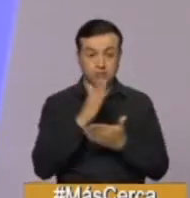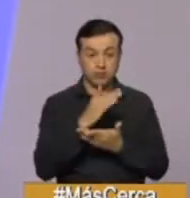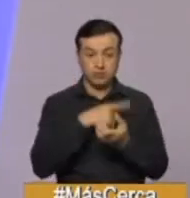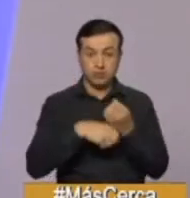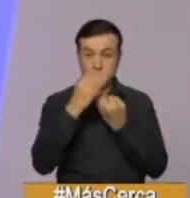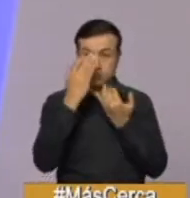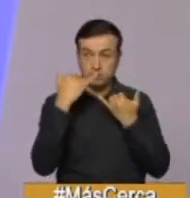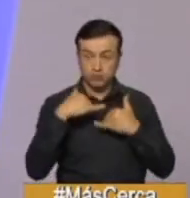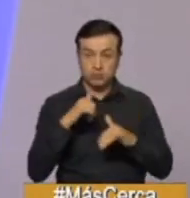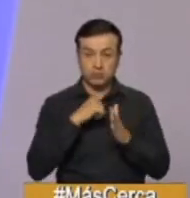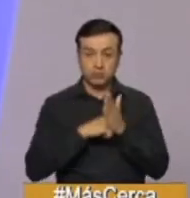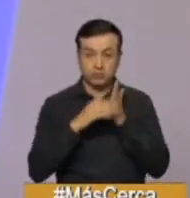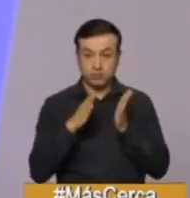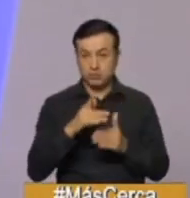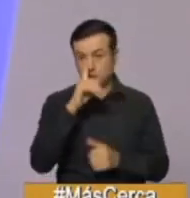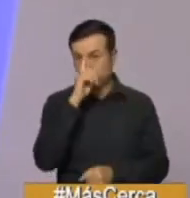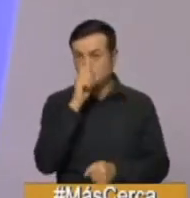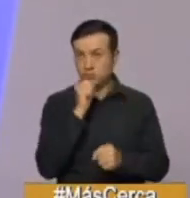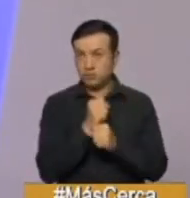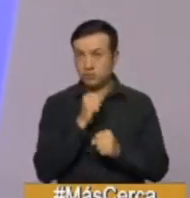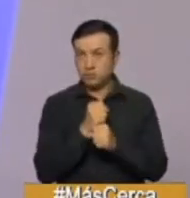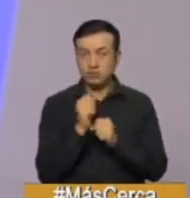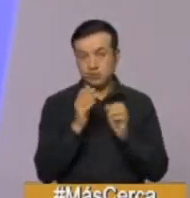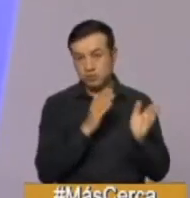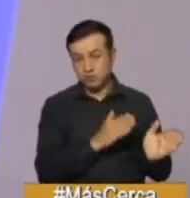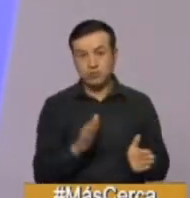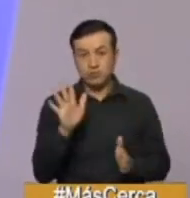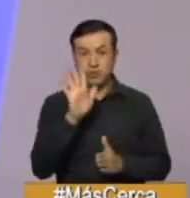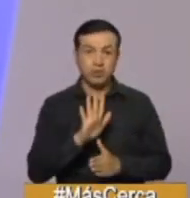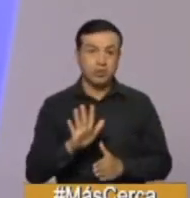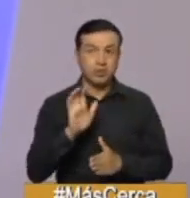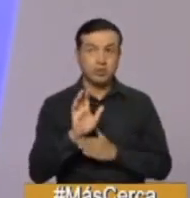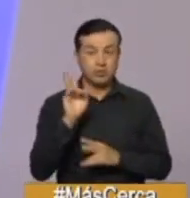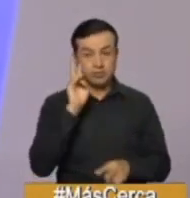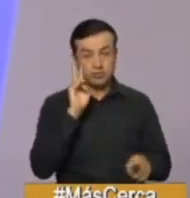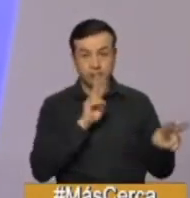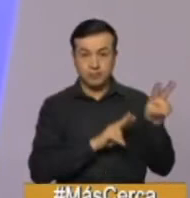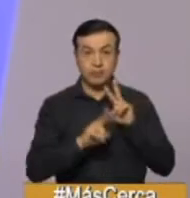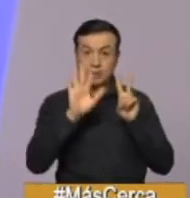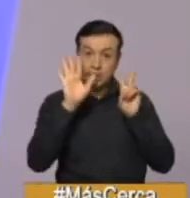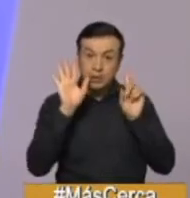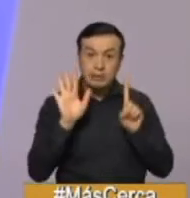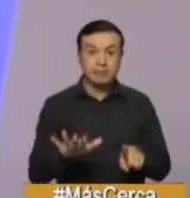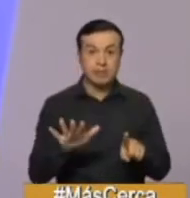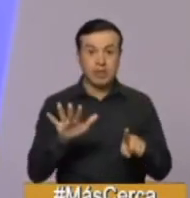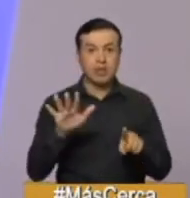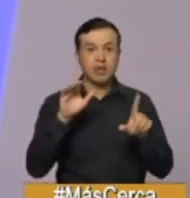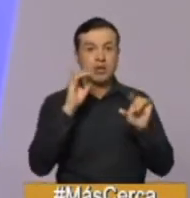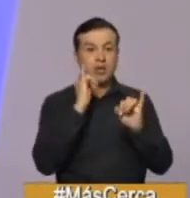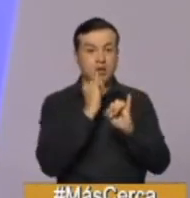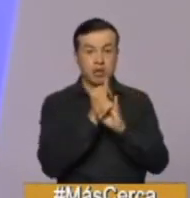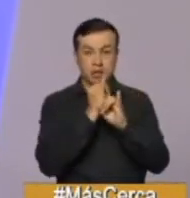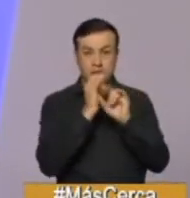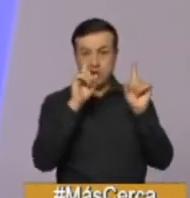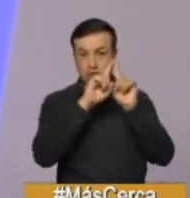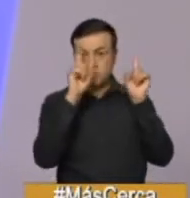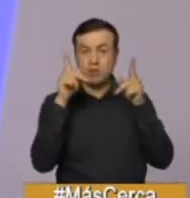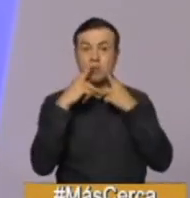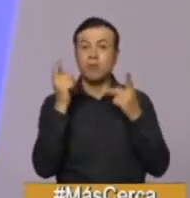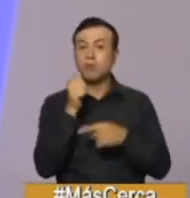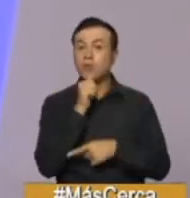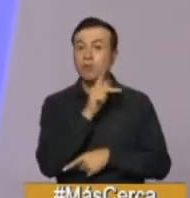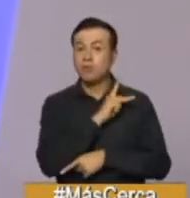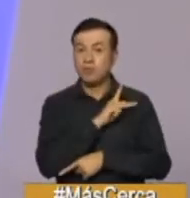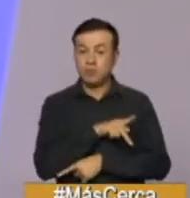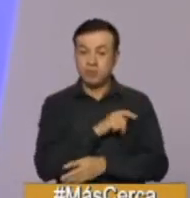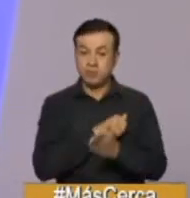que está con nosotros el ministro de trabajo y que se está realizando a nivel nacional inspecciones 6.000 inspecciones de entidades públicas y privadas se realiza por parte del